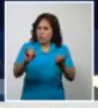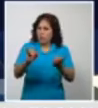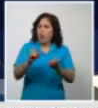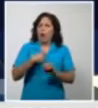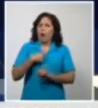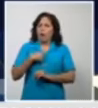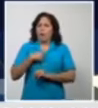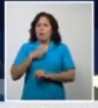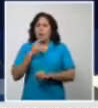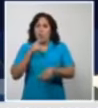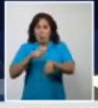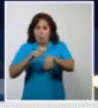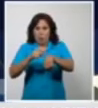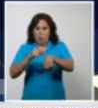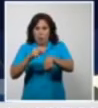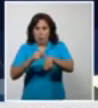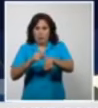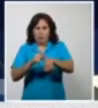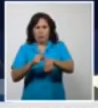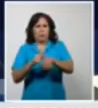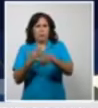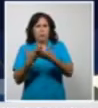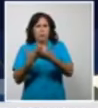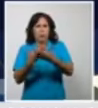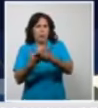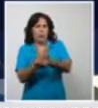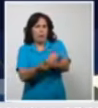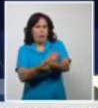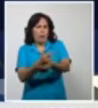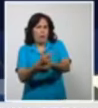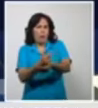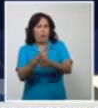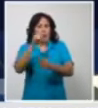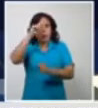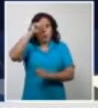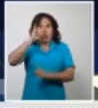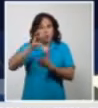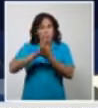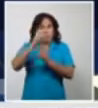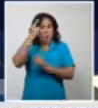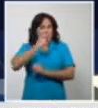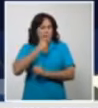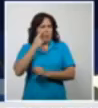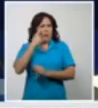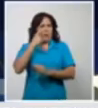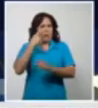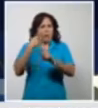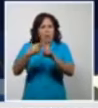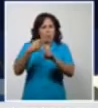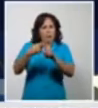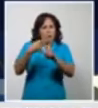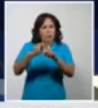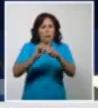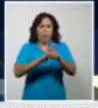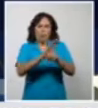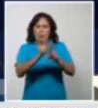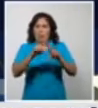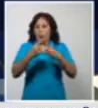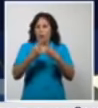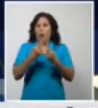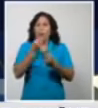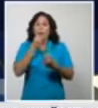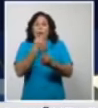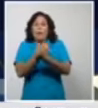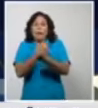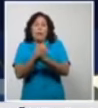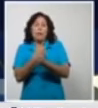hacer una prueba para que me dé positivo al COVID? Porque cabe el riesgo de que yo haga